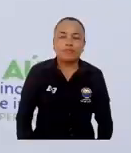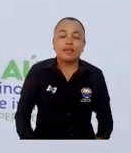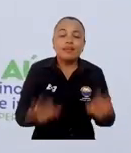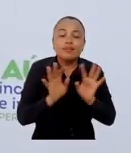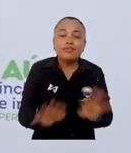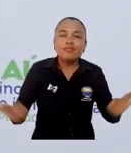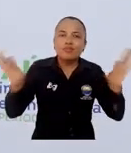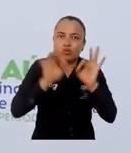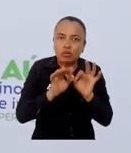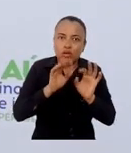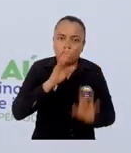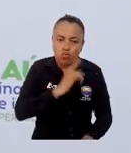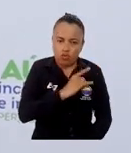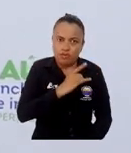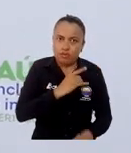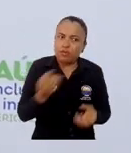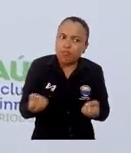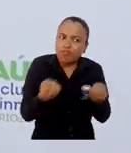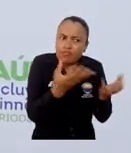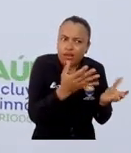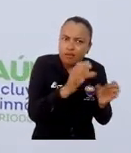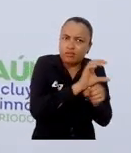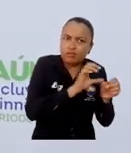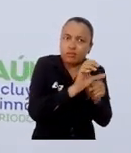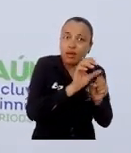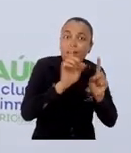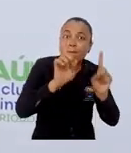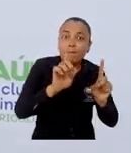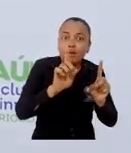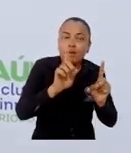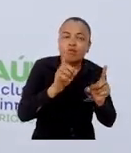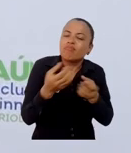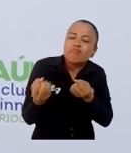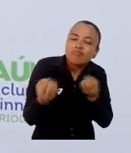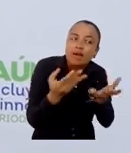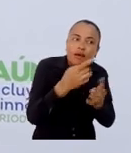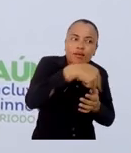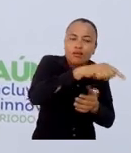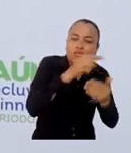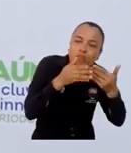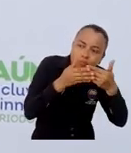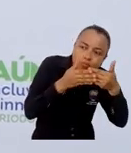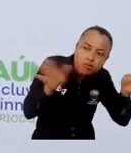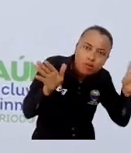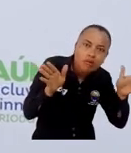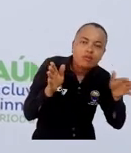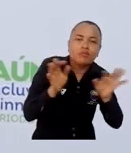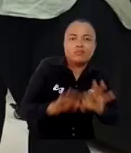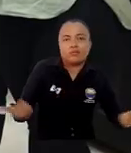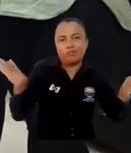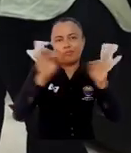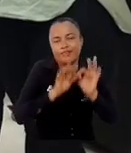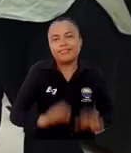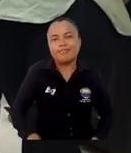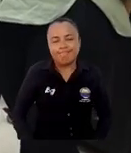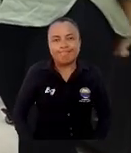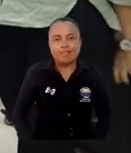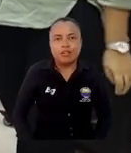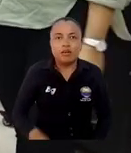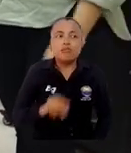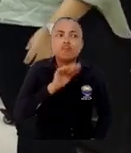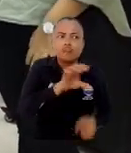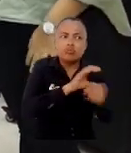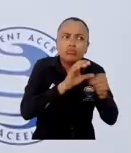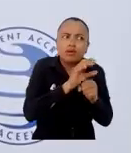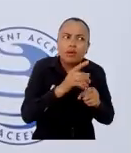Es muy importante lo que la universidad le puede brindar a la ciudad, pero para que la universidad le brinde algo a la ciudad tiene que abrir las puertas a la universidad.